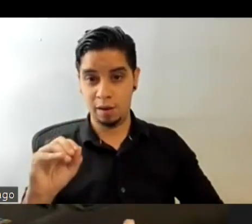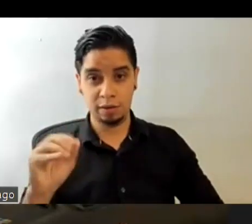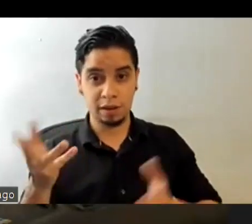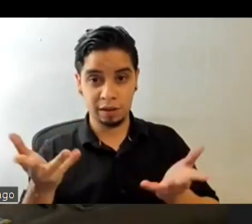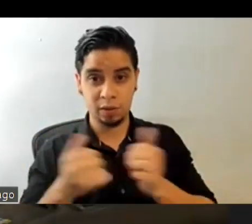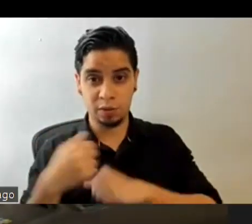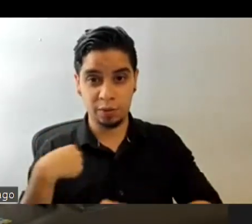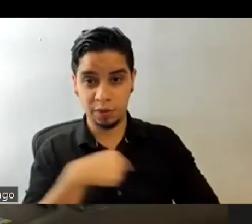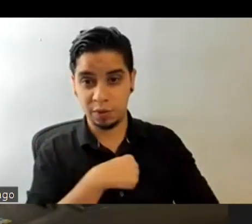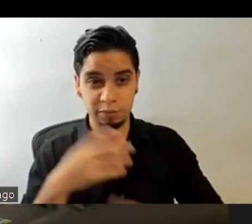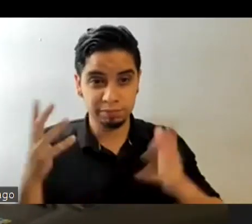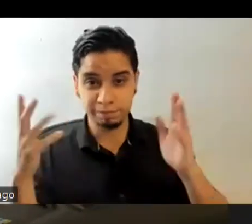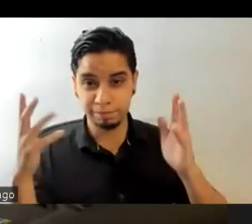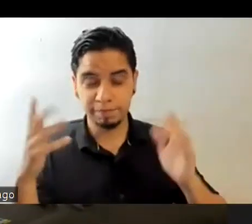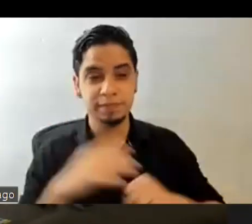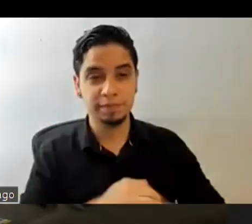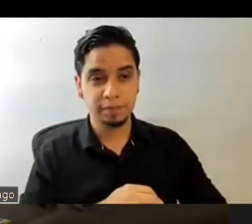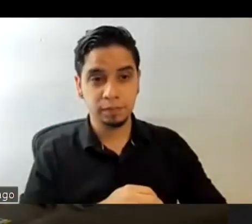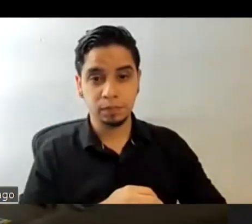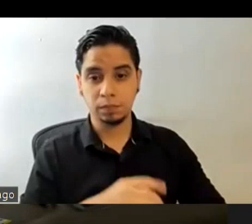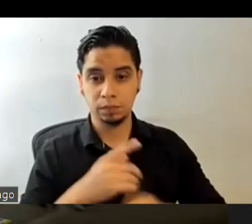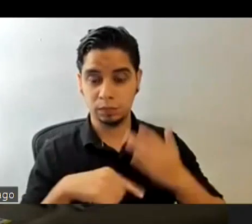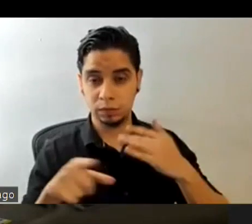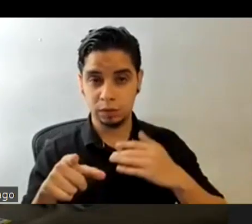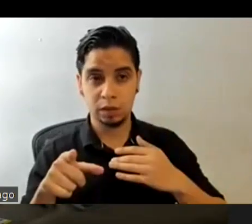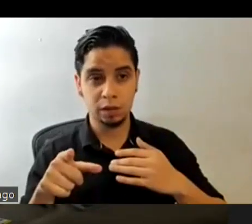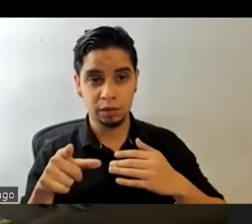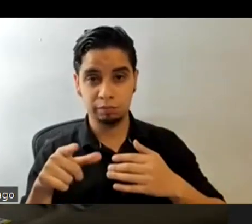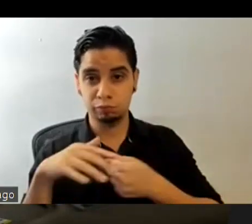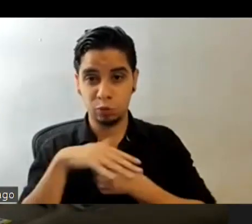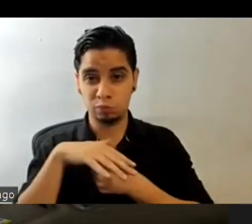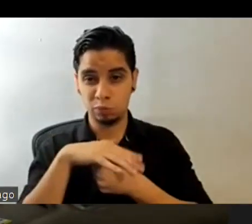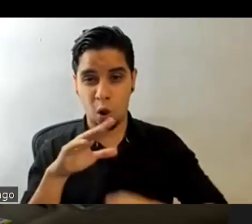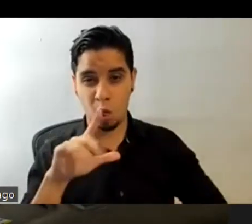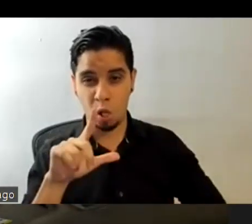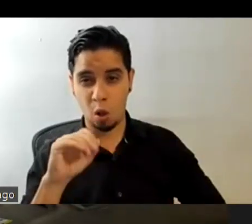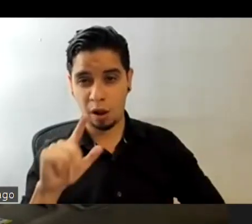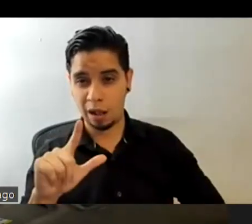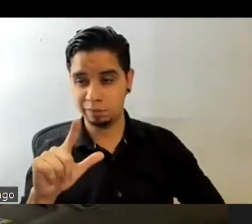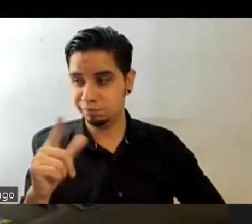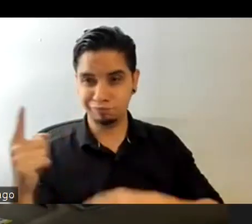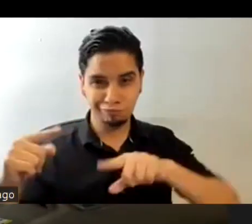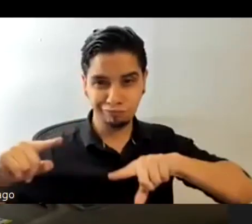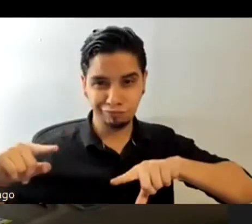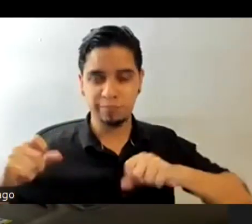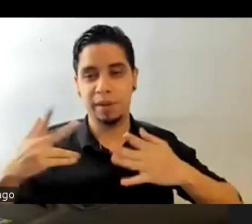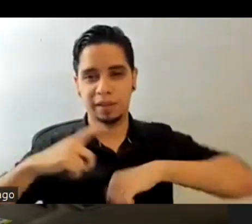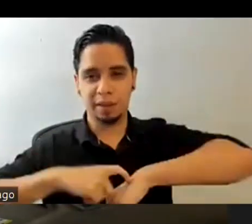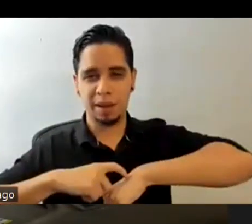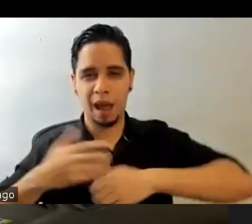Ravelo. Que él es un local. Aquí él ya es parte de Artefusión.